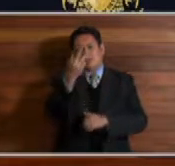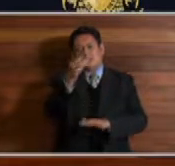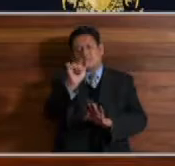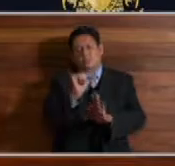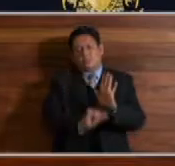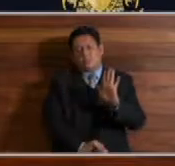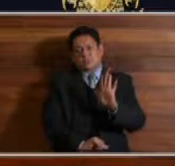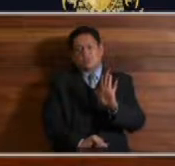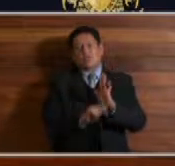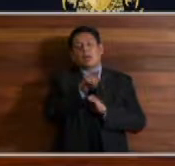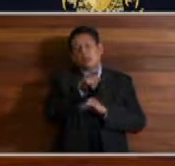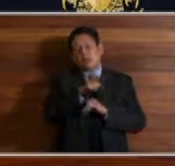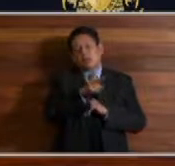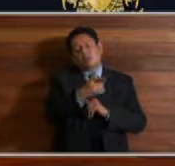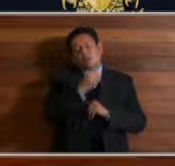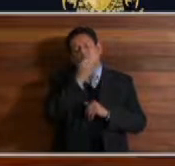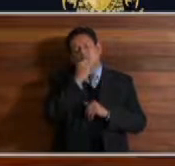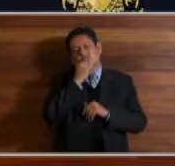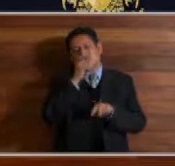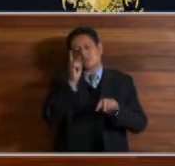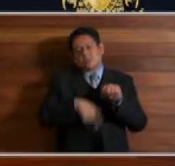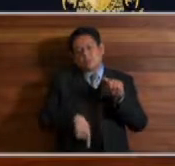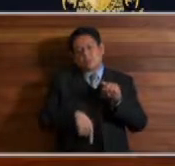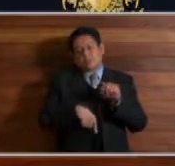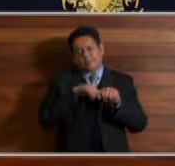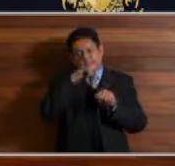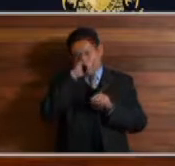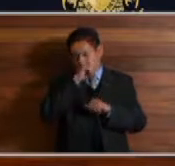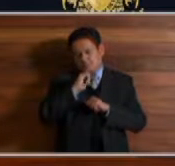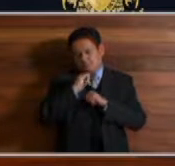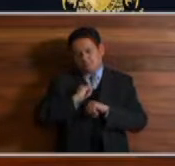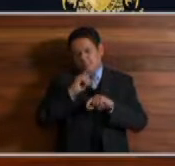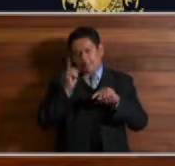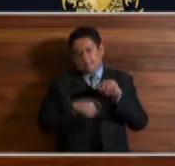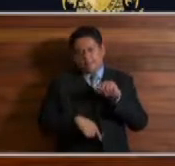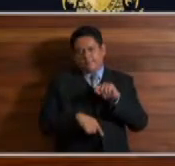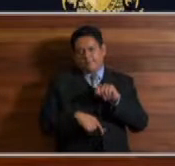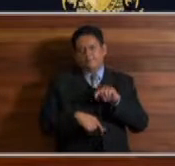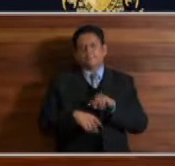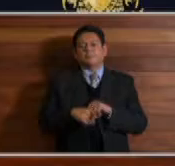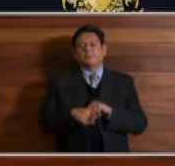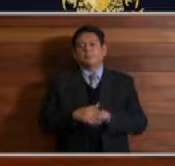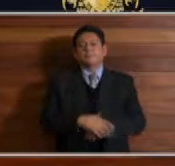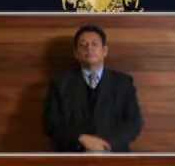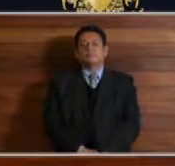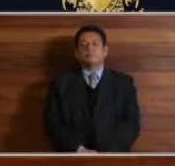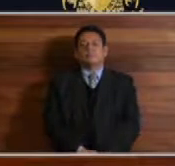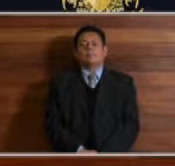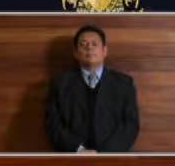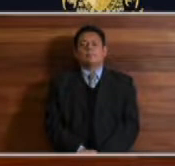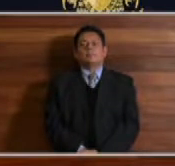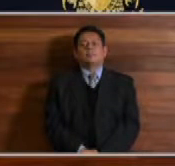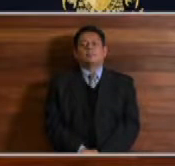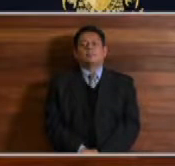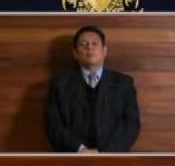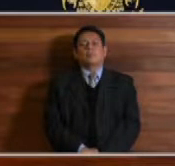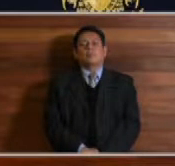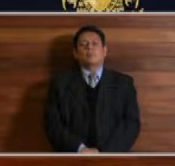y lo destituyeron de del cuerpo policial. la